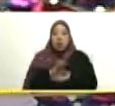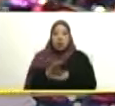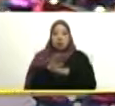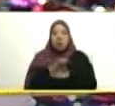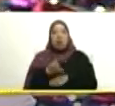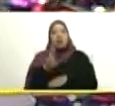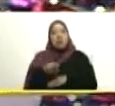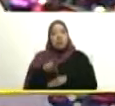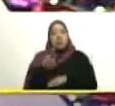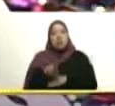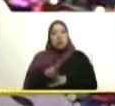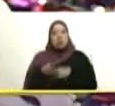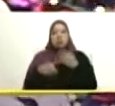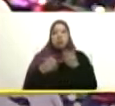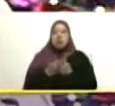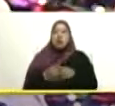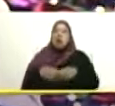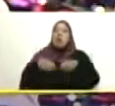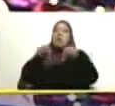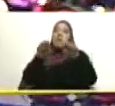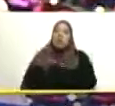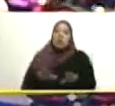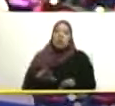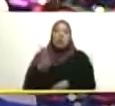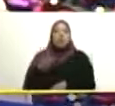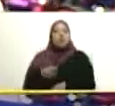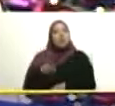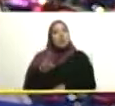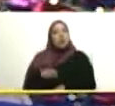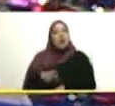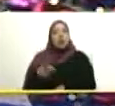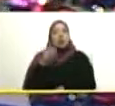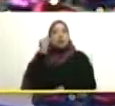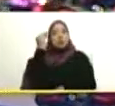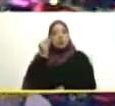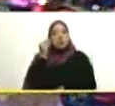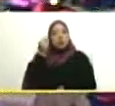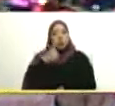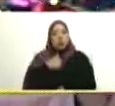jamás nos abandona. Mientras ustedes reflexionan un rato,